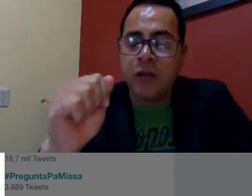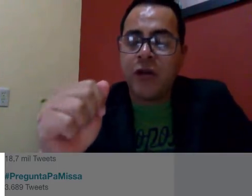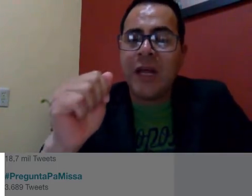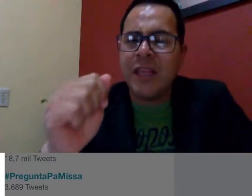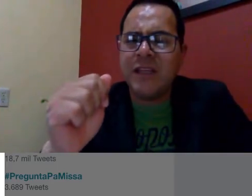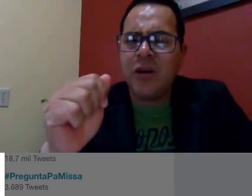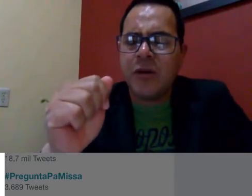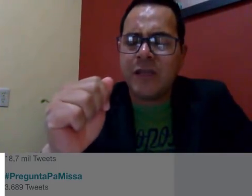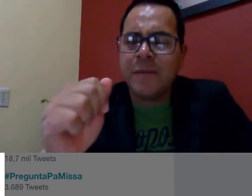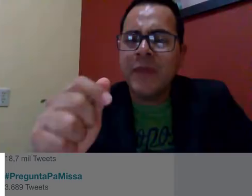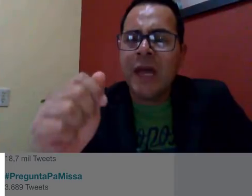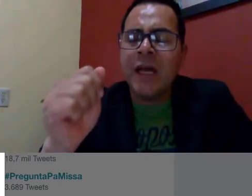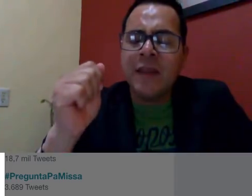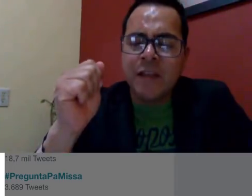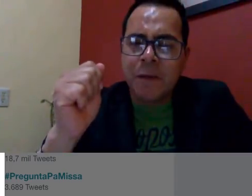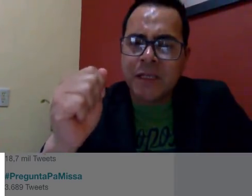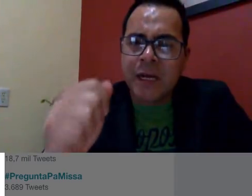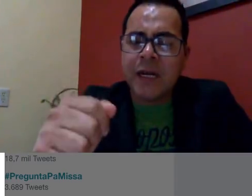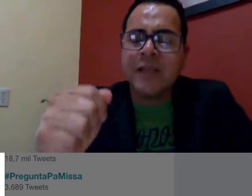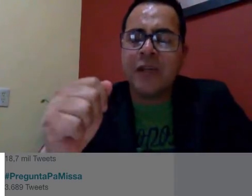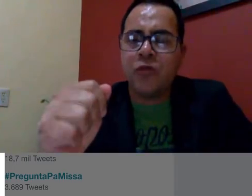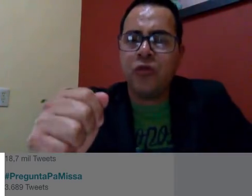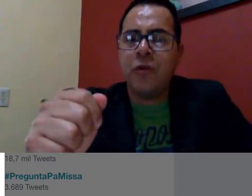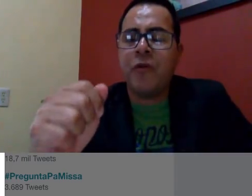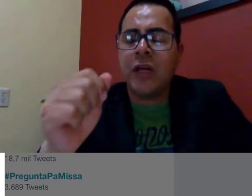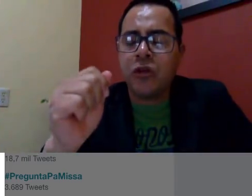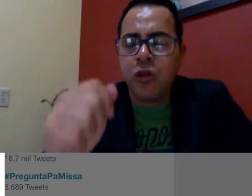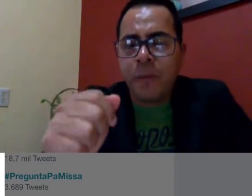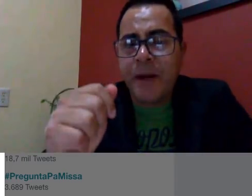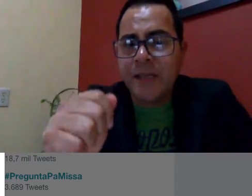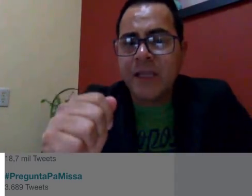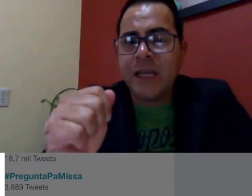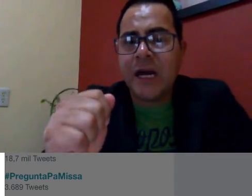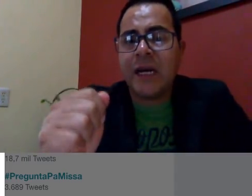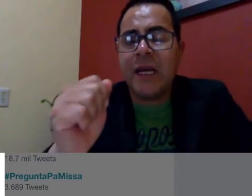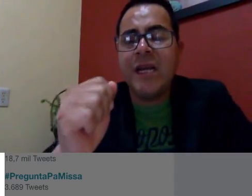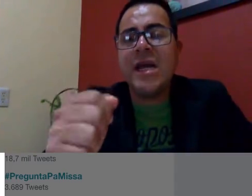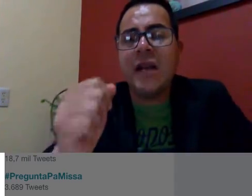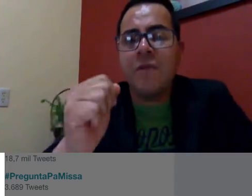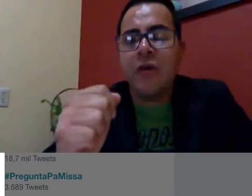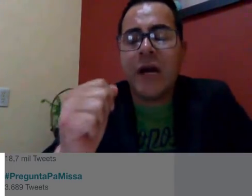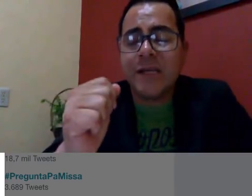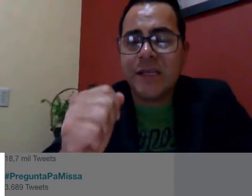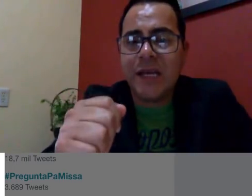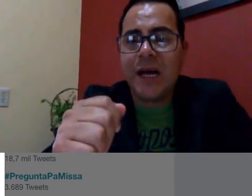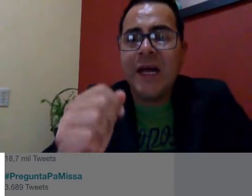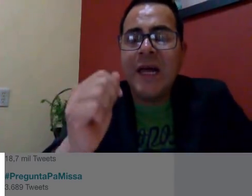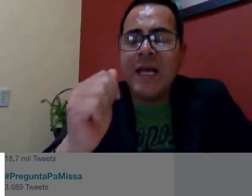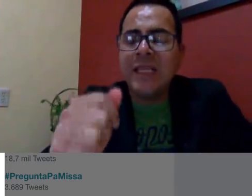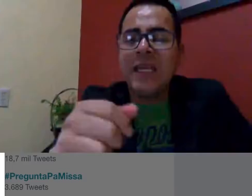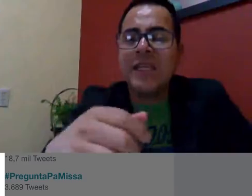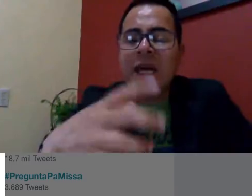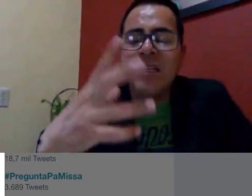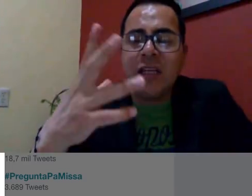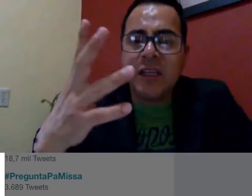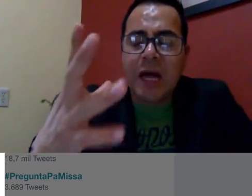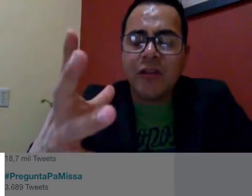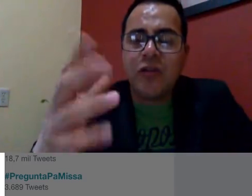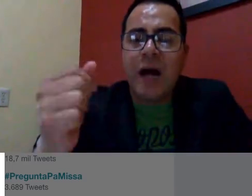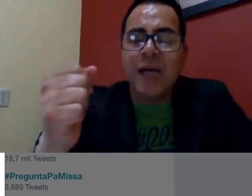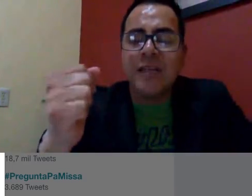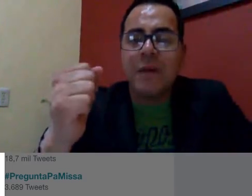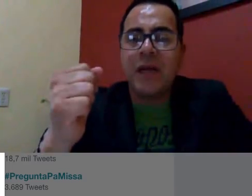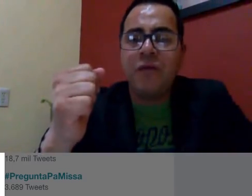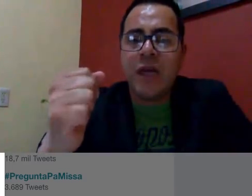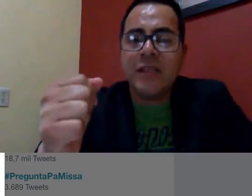López Obrador. Hay que decirlo así, hay que desenmascarar este asunto porque todo parece indicar que Lía Limón García es quien está